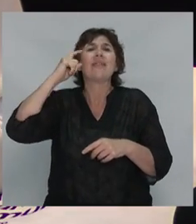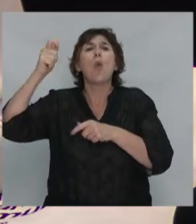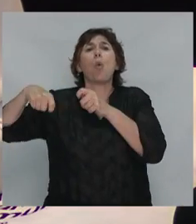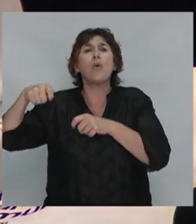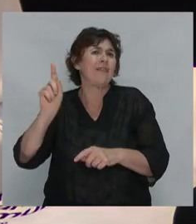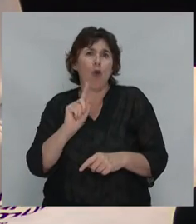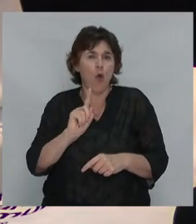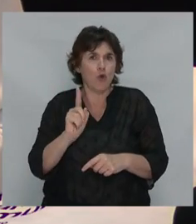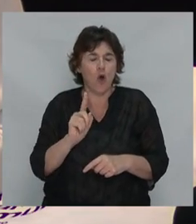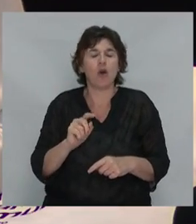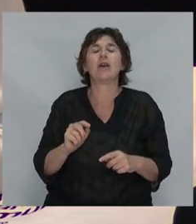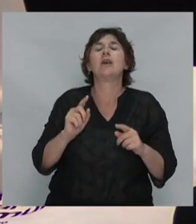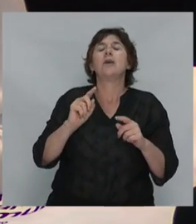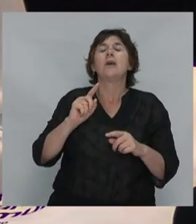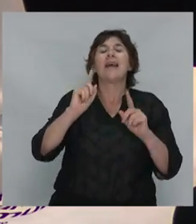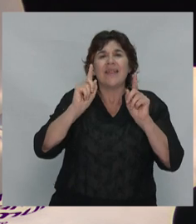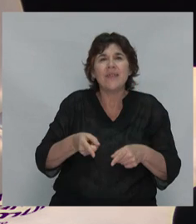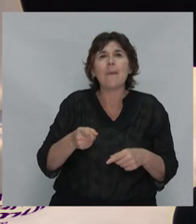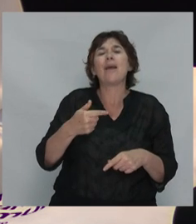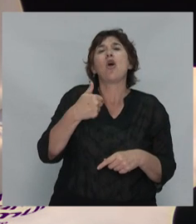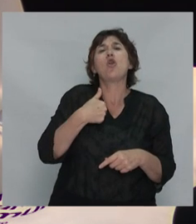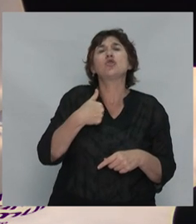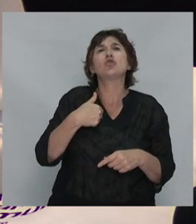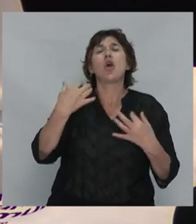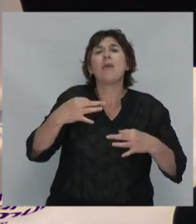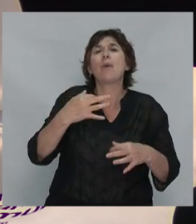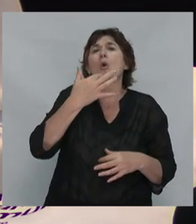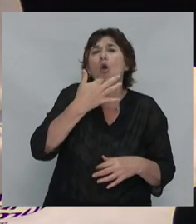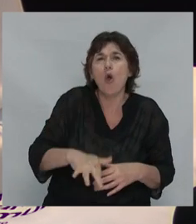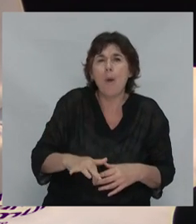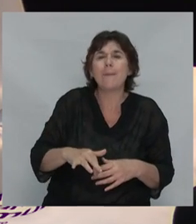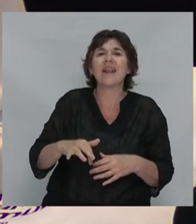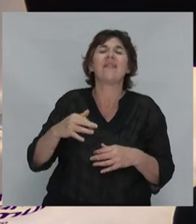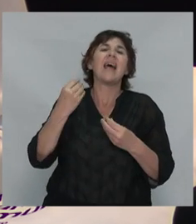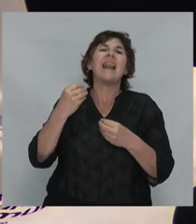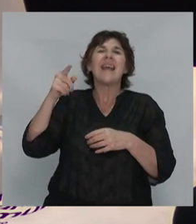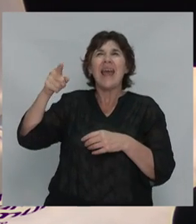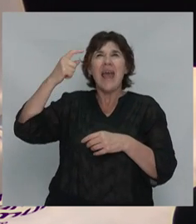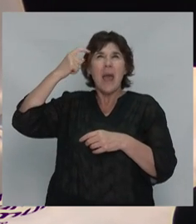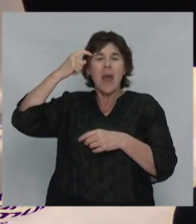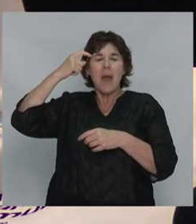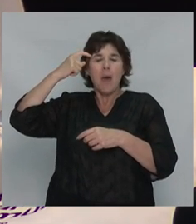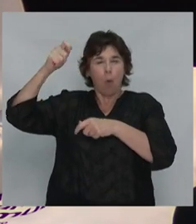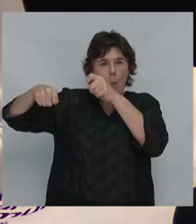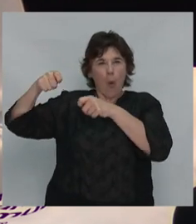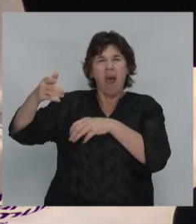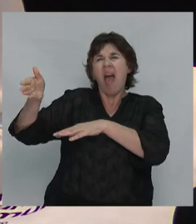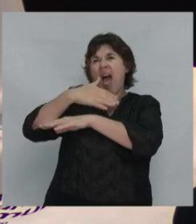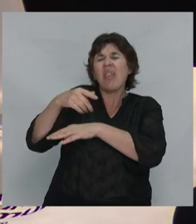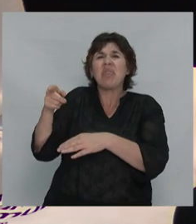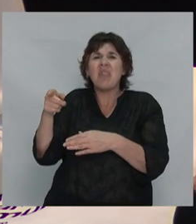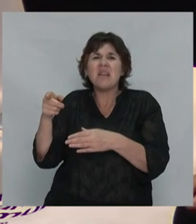tenemos que comprender que la guerra híbrida que la guerra jurídica es espantosamente y